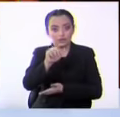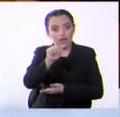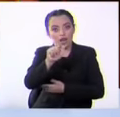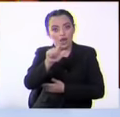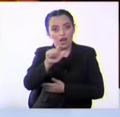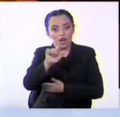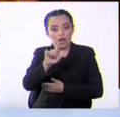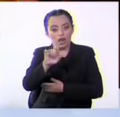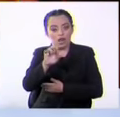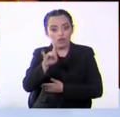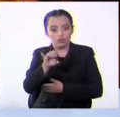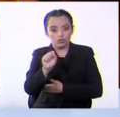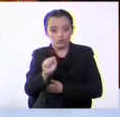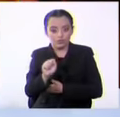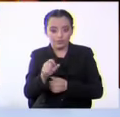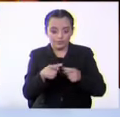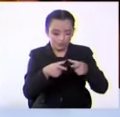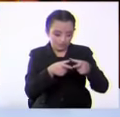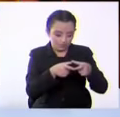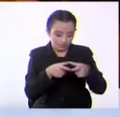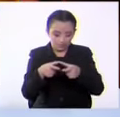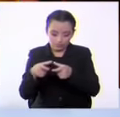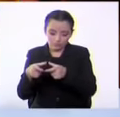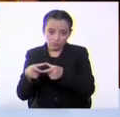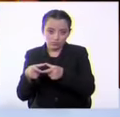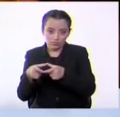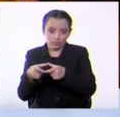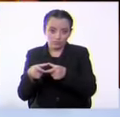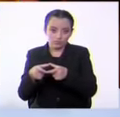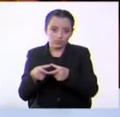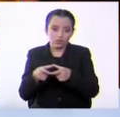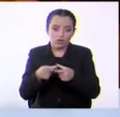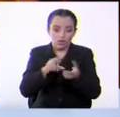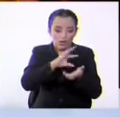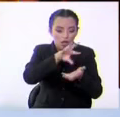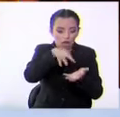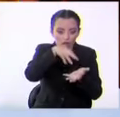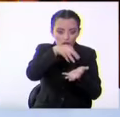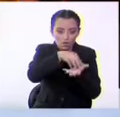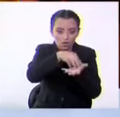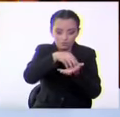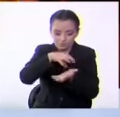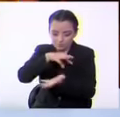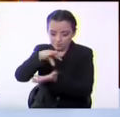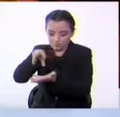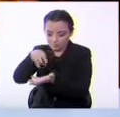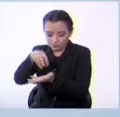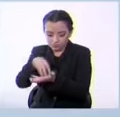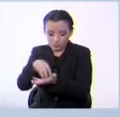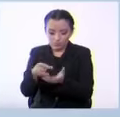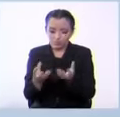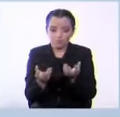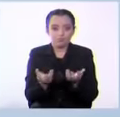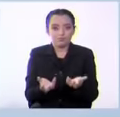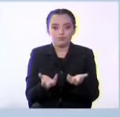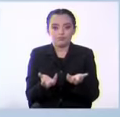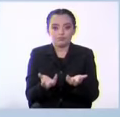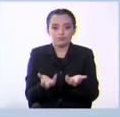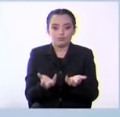Y estas cajas de Petri significa que hay dos poblaciones aisladas donde los alelos se